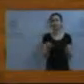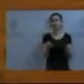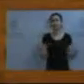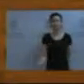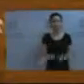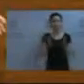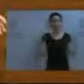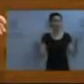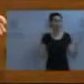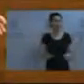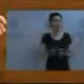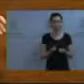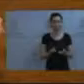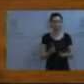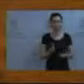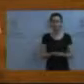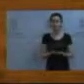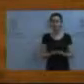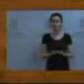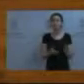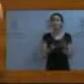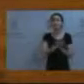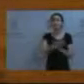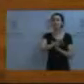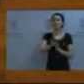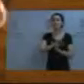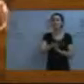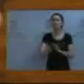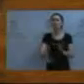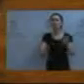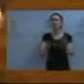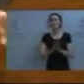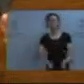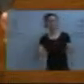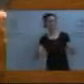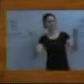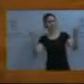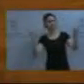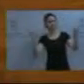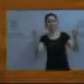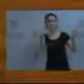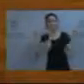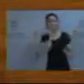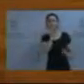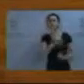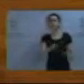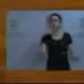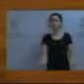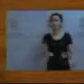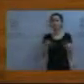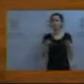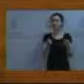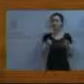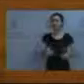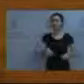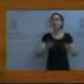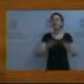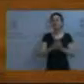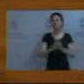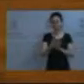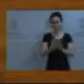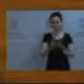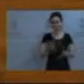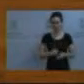Propaganda. ¿PNL? No. ¿Legalización? No. Propaganda. Un punto final. Lo del